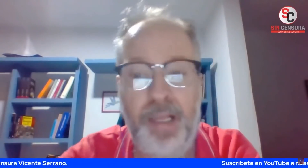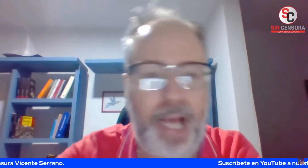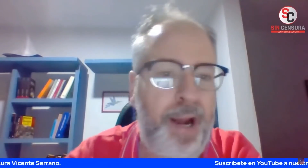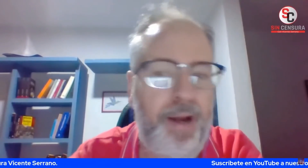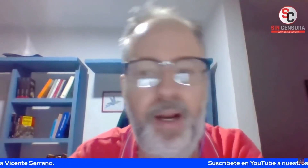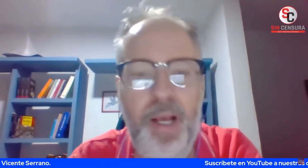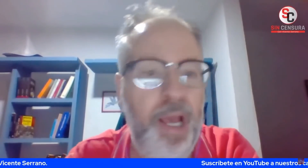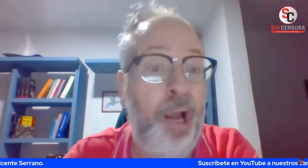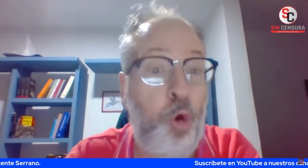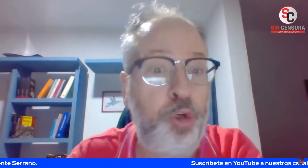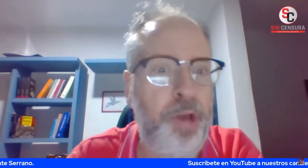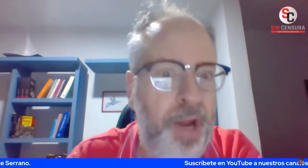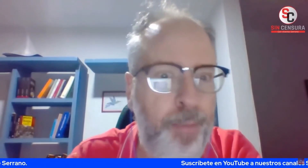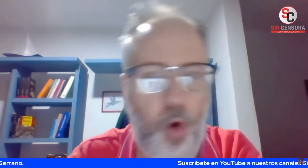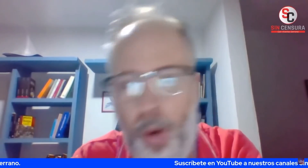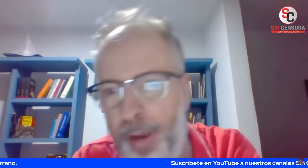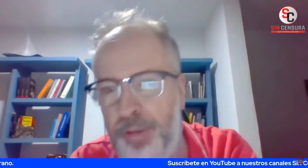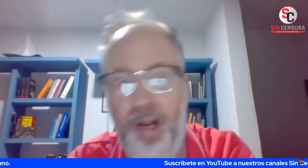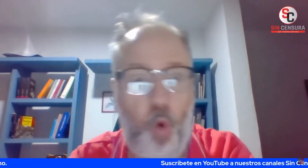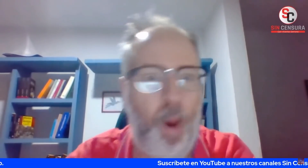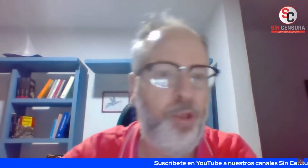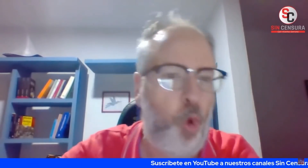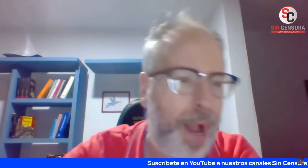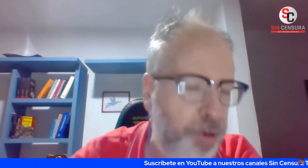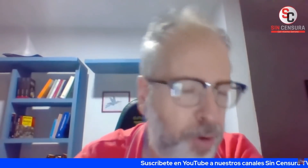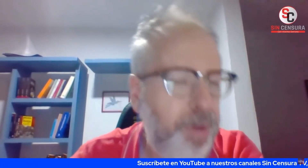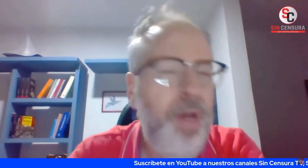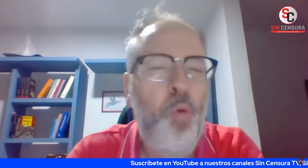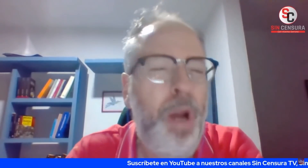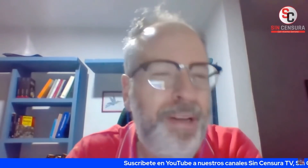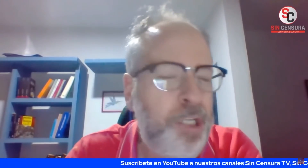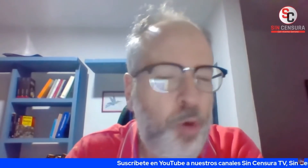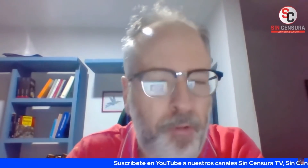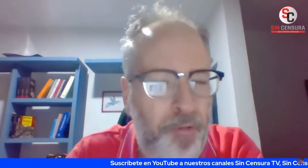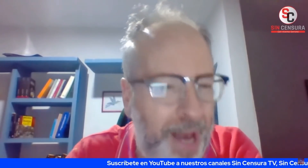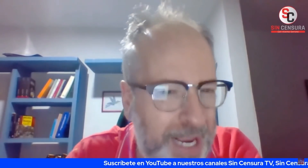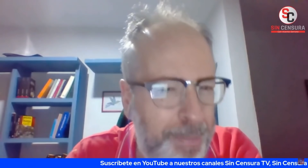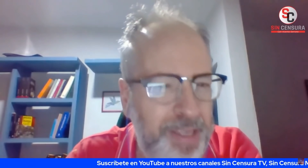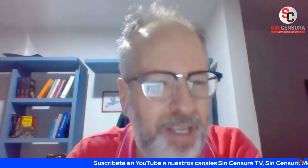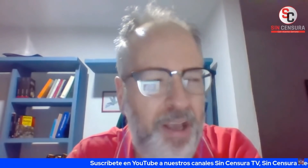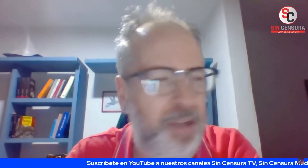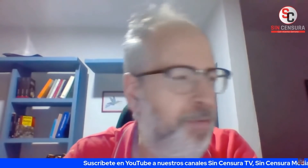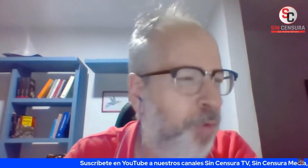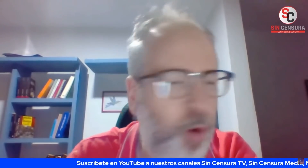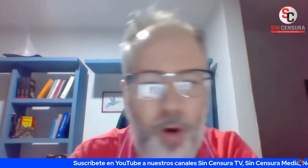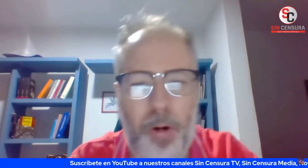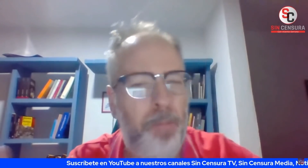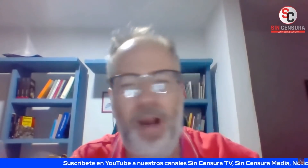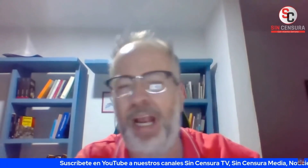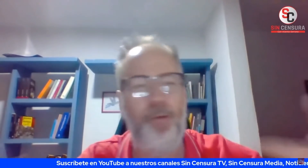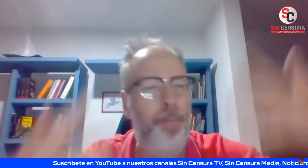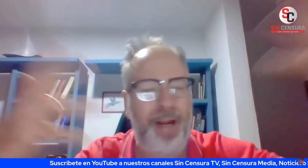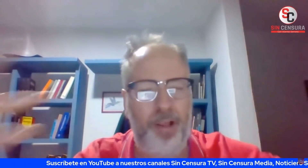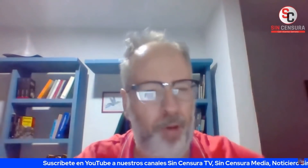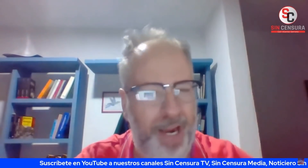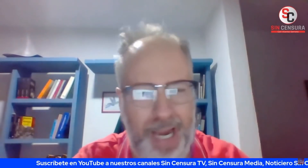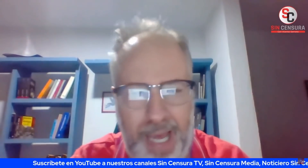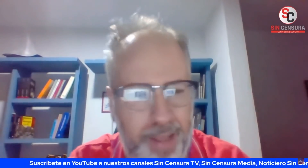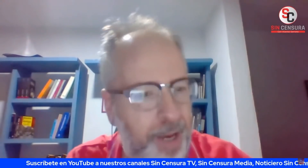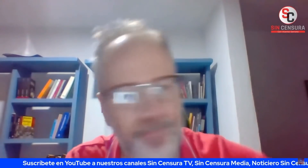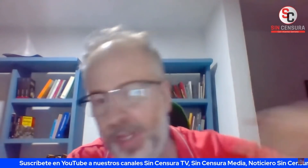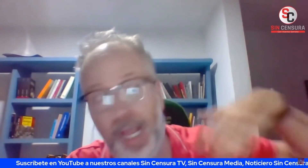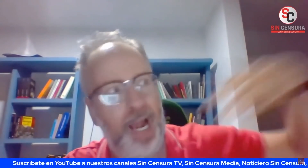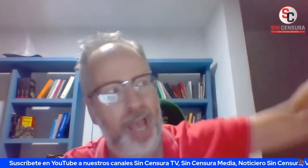Blanca, intentar el acoso y derribo, al menos en el cuarto año. Una vez esto, francamente, se desinfló, acabó perdido en